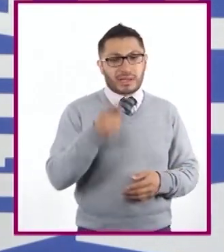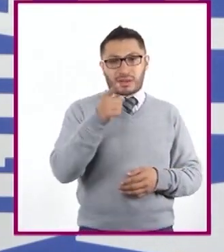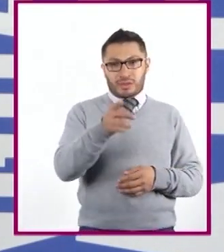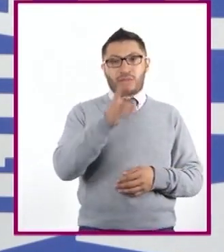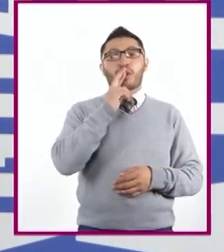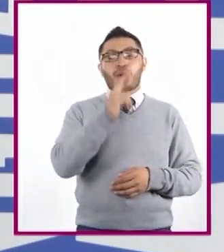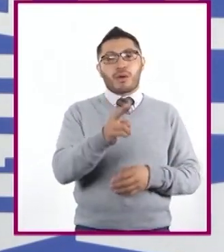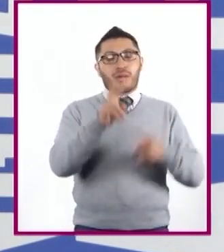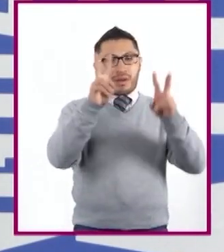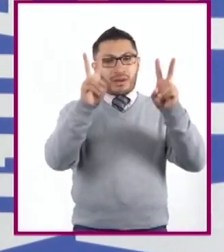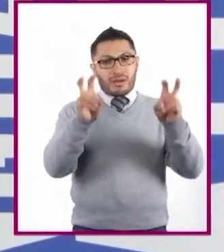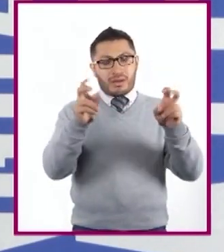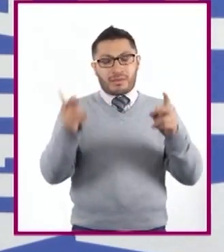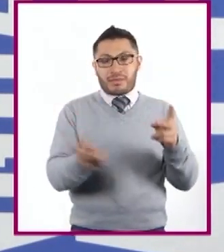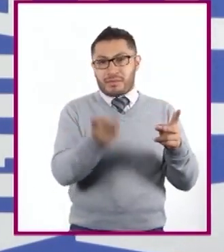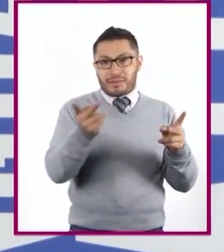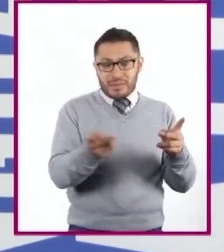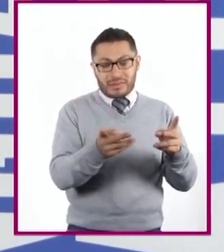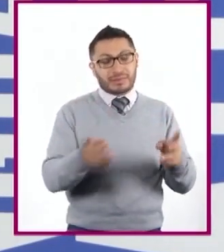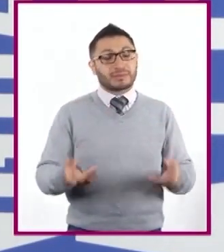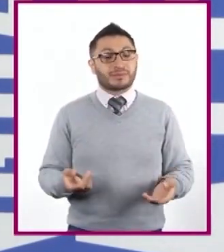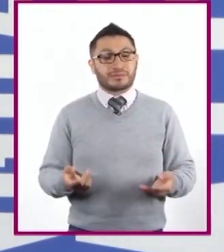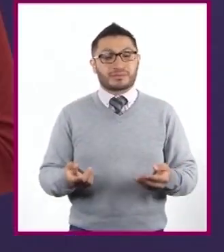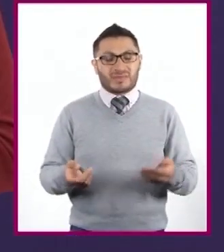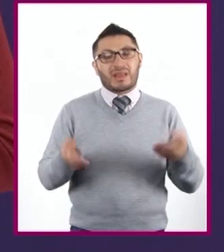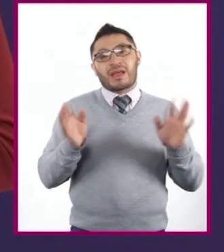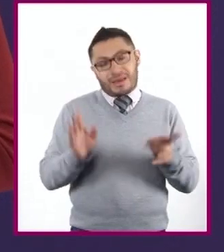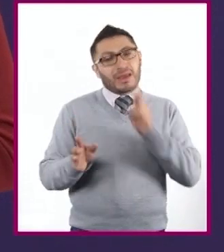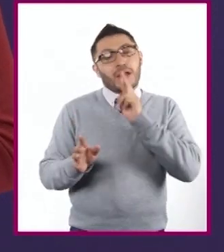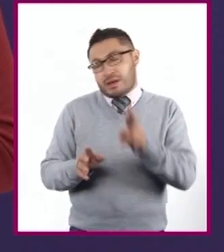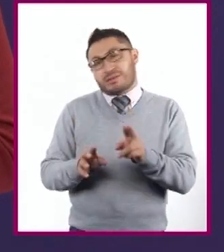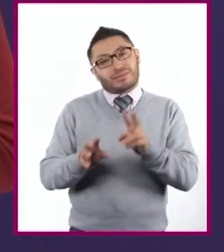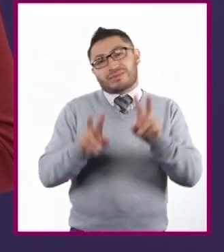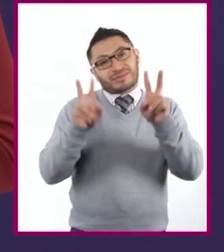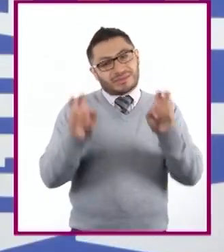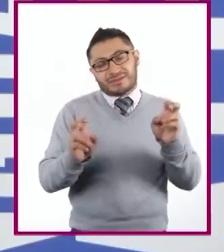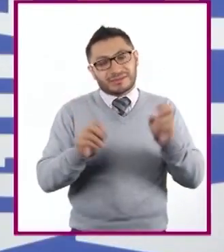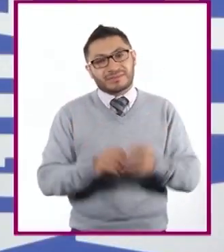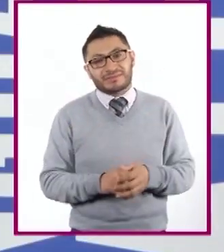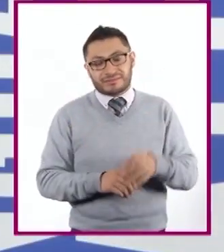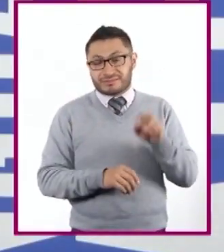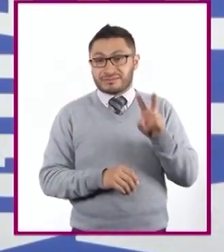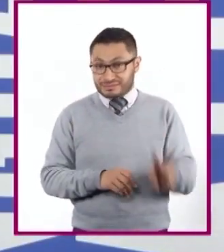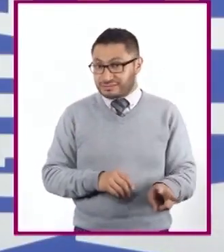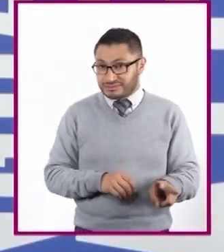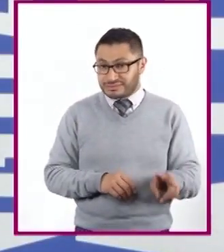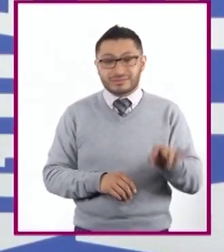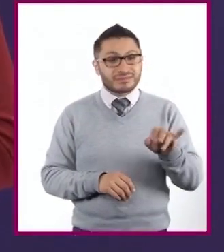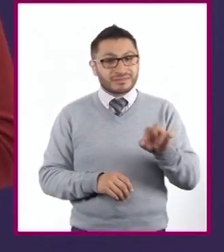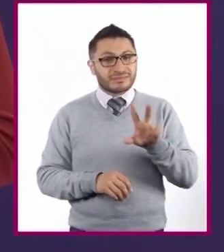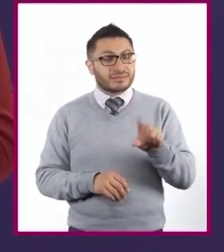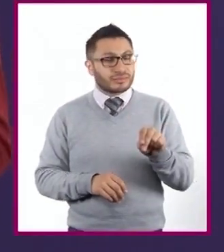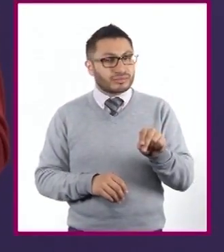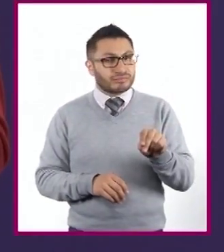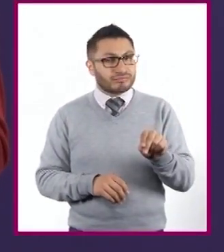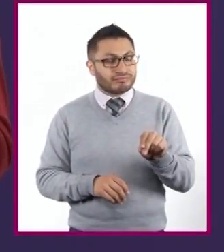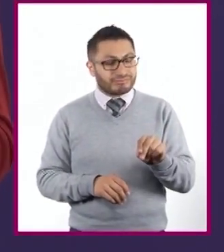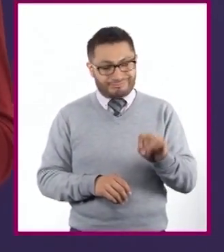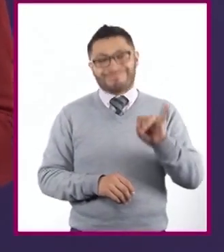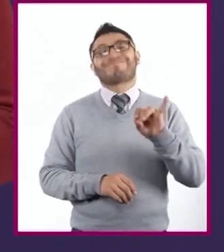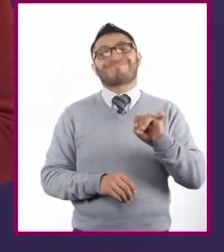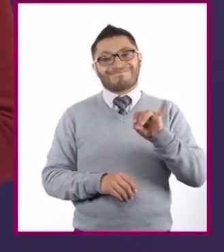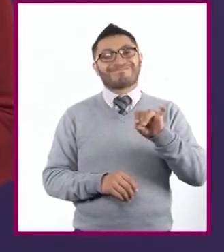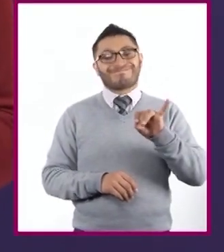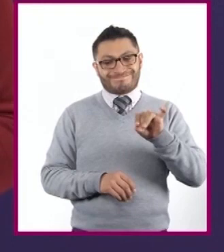esas preguntas prácticamente, tengo resuelto el tema. ¿Es así o no es así, maestra?